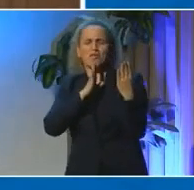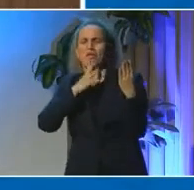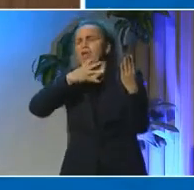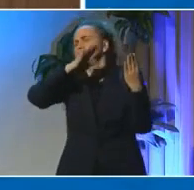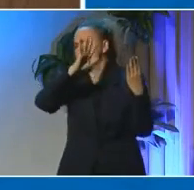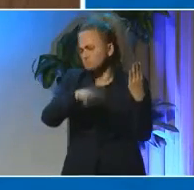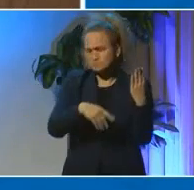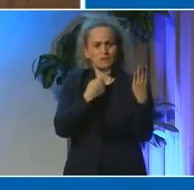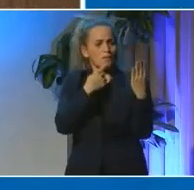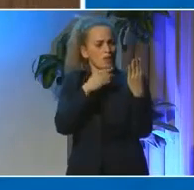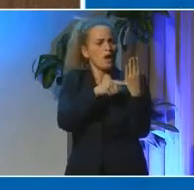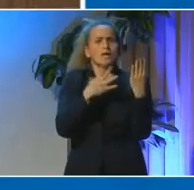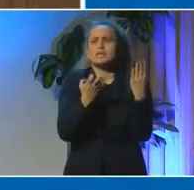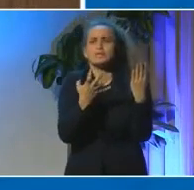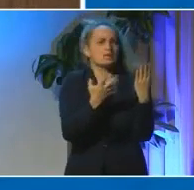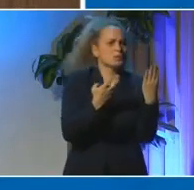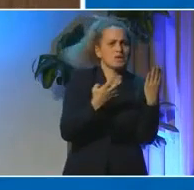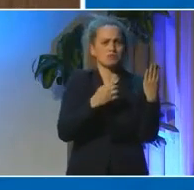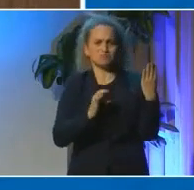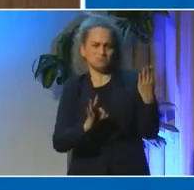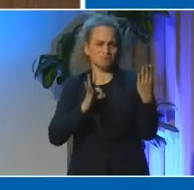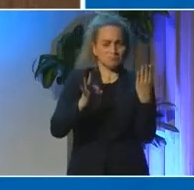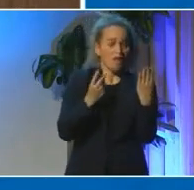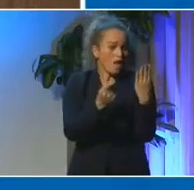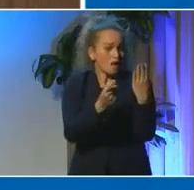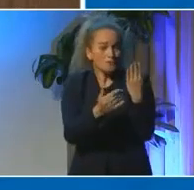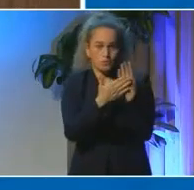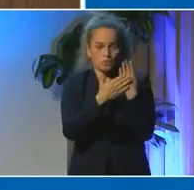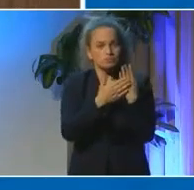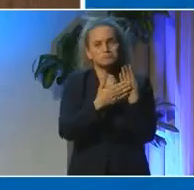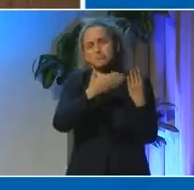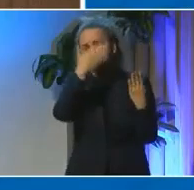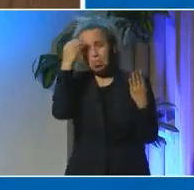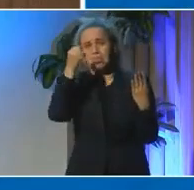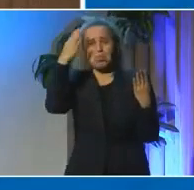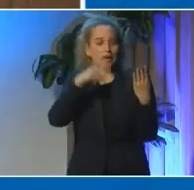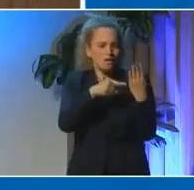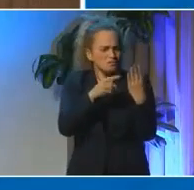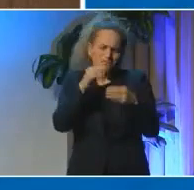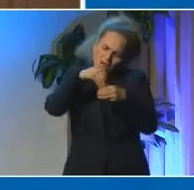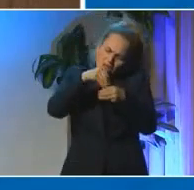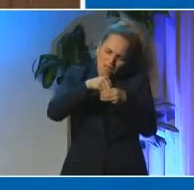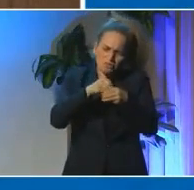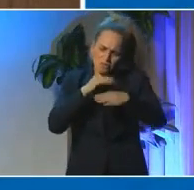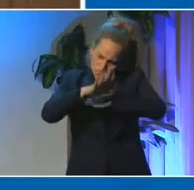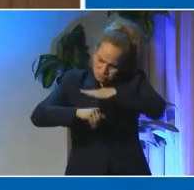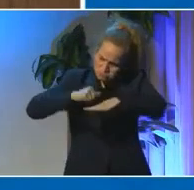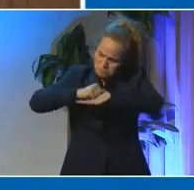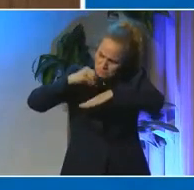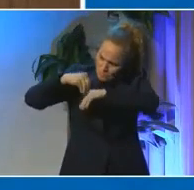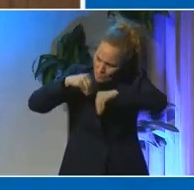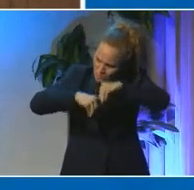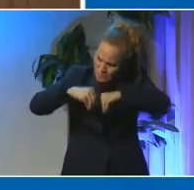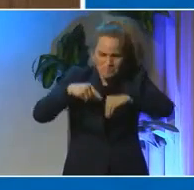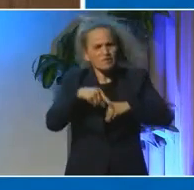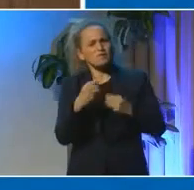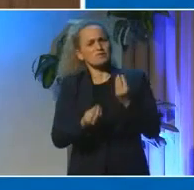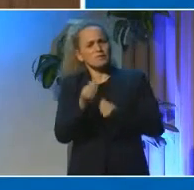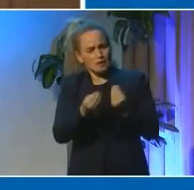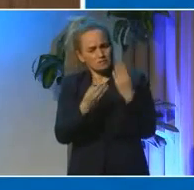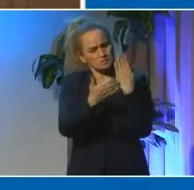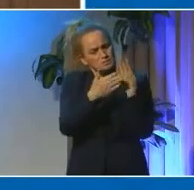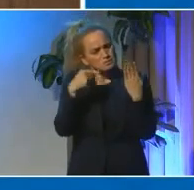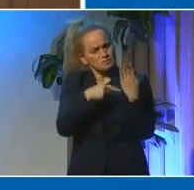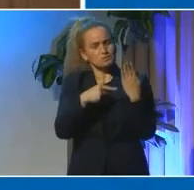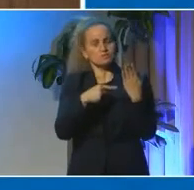llevar por la tendencia de quiero nuevo quiero mejor quiero más rápido y se me olvida que qué pasó para tener los elementos que construy ese dispositivo